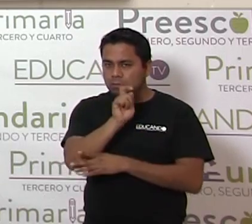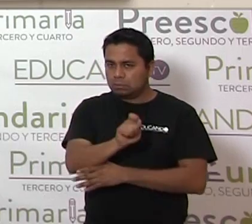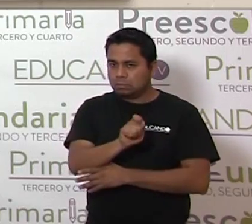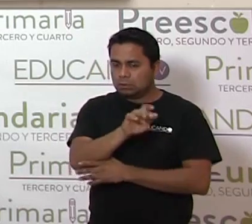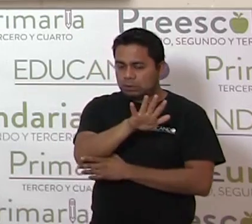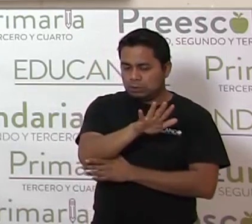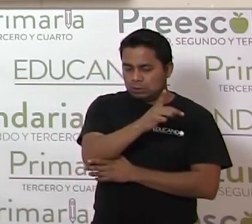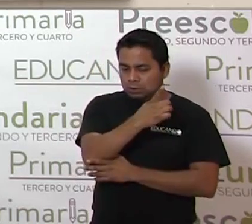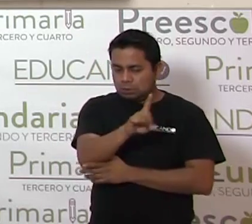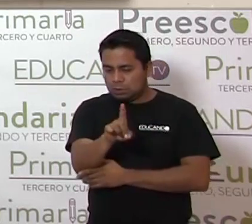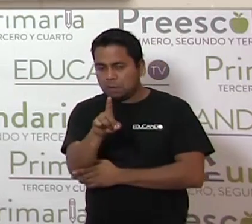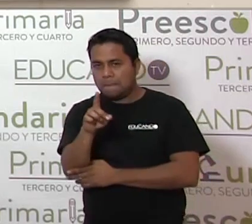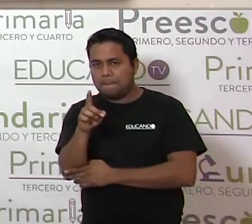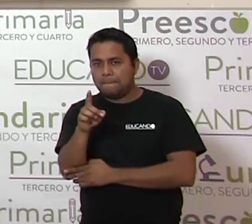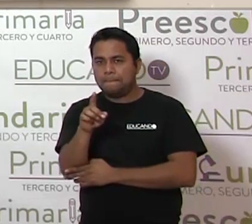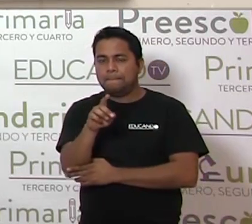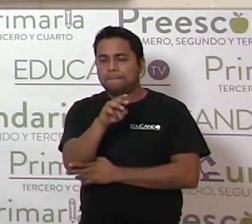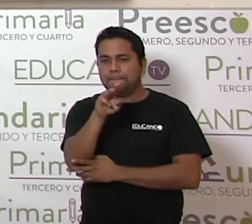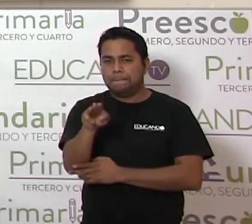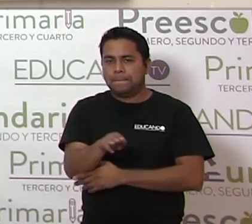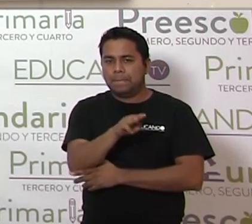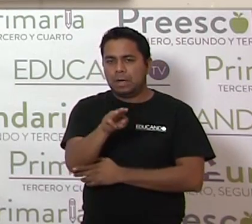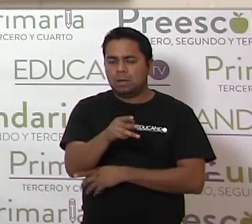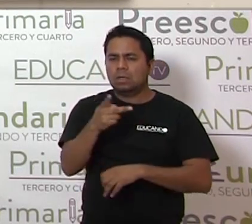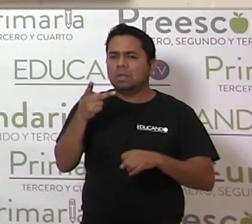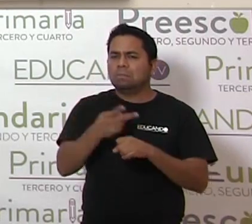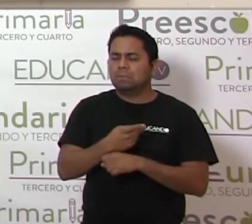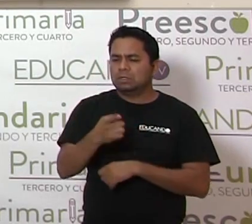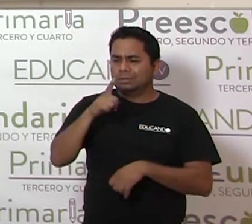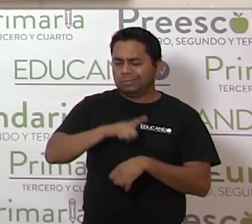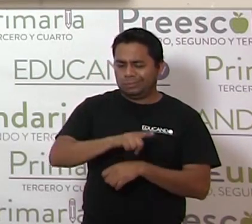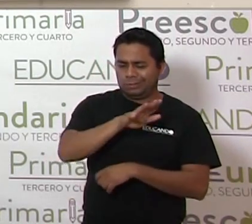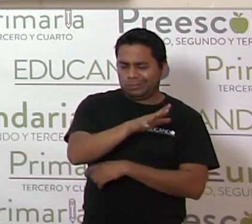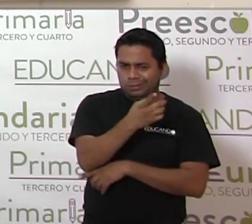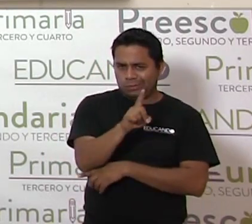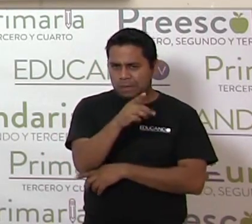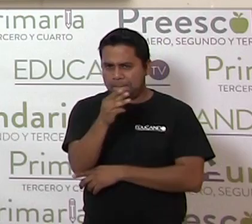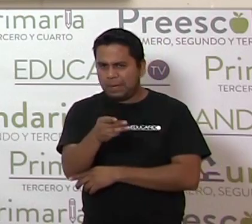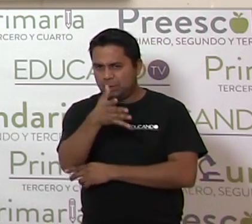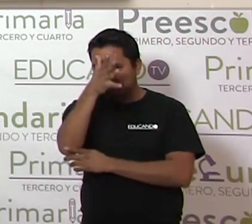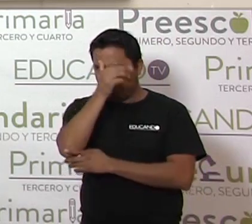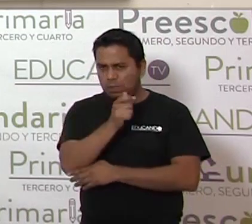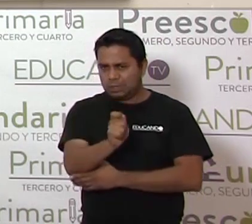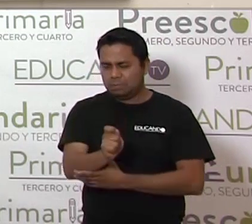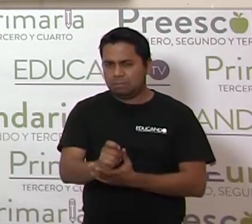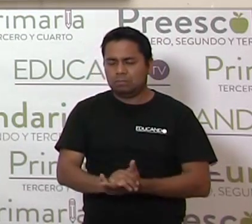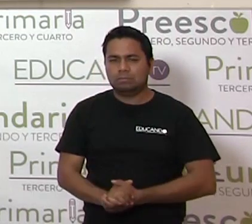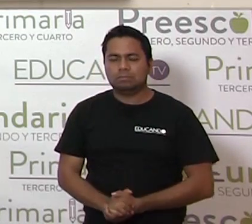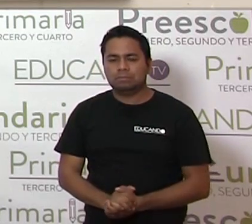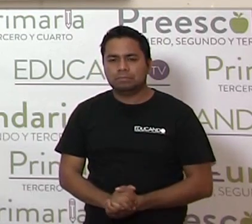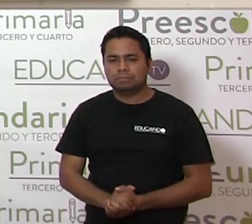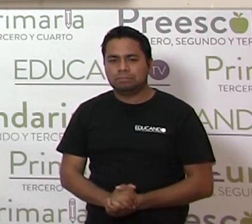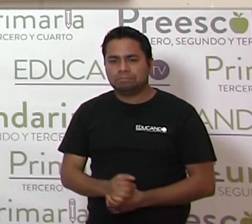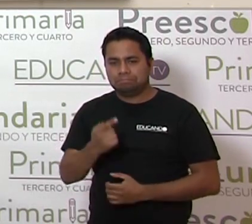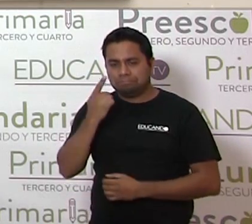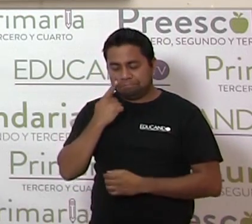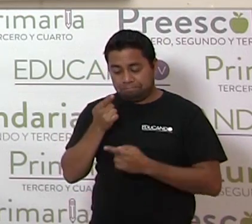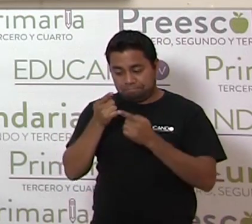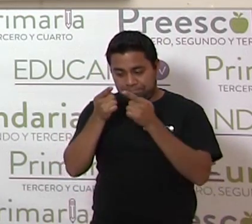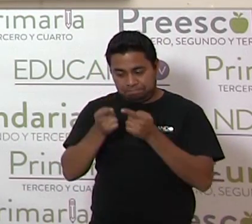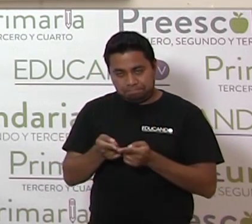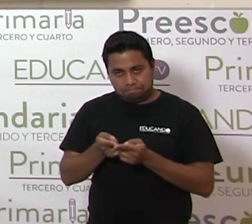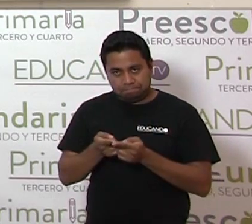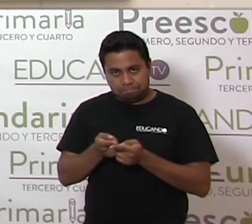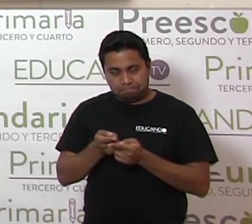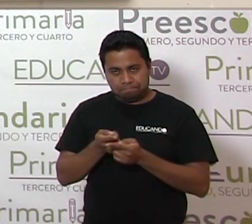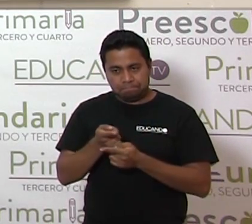de mayo. ¿Qué sucedió el 5 de mayo? ¿Recuerdas? Aquí está.